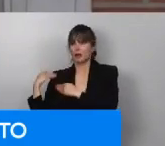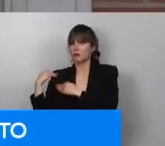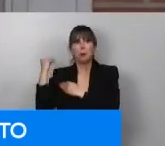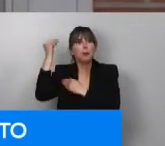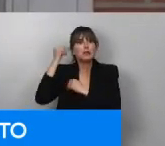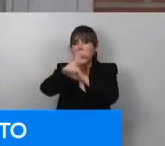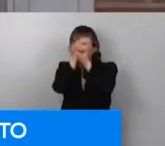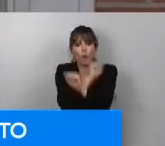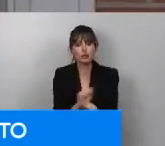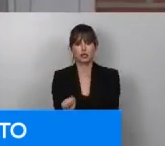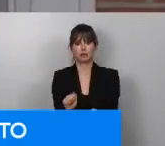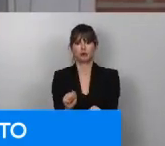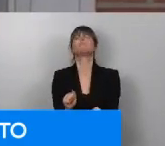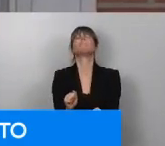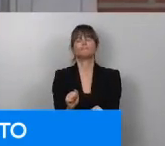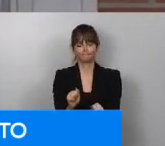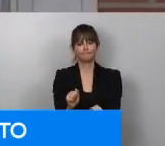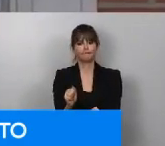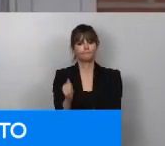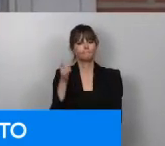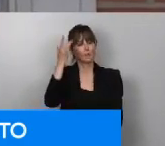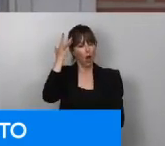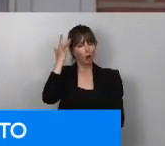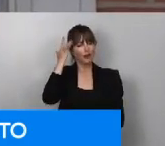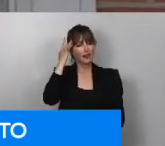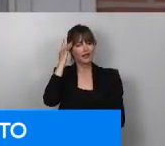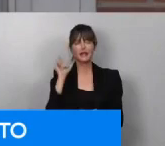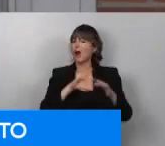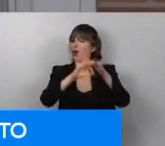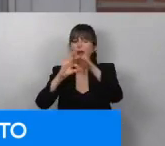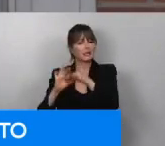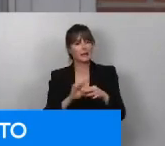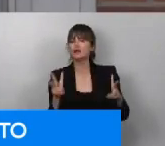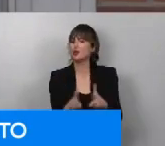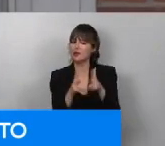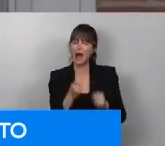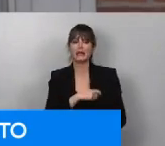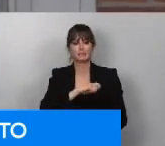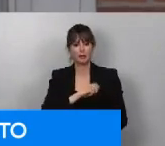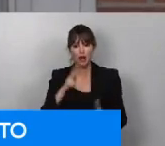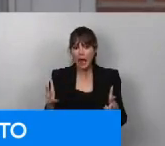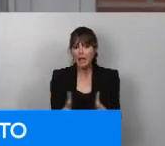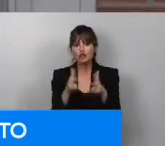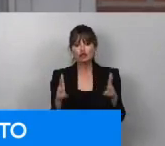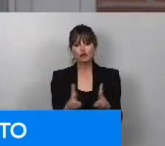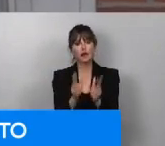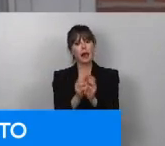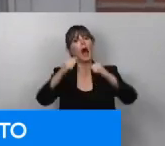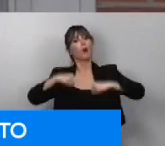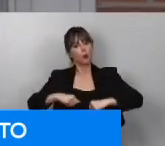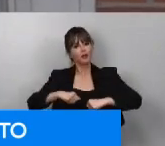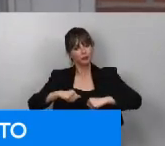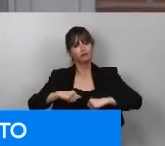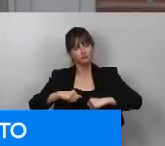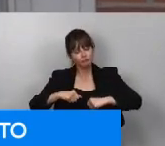contaminándose apelo En consecuencia a la conciencia colectiva de la sociedad española una sociedad que desde el acuerdo